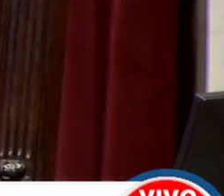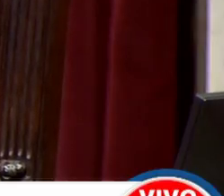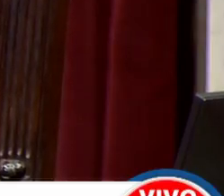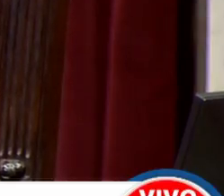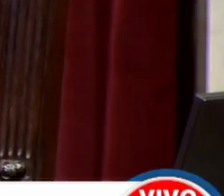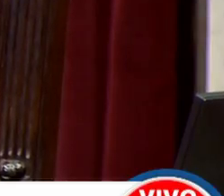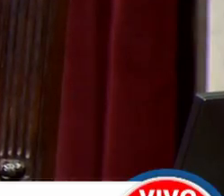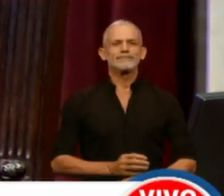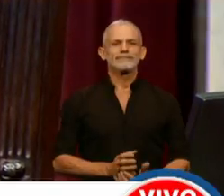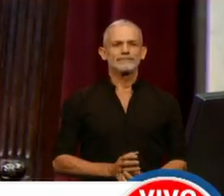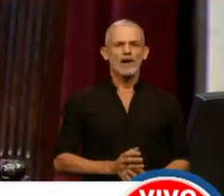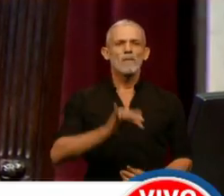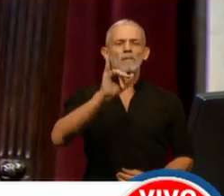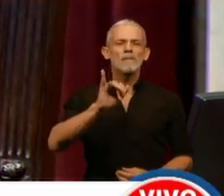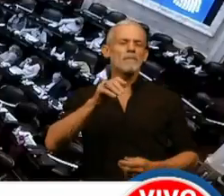sera